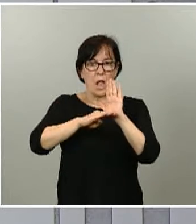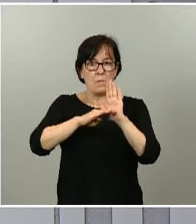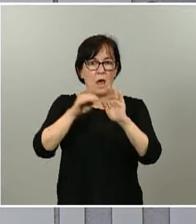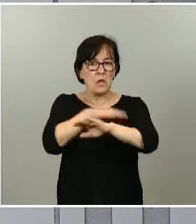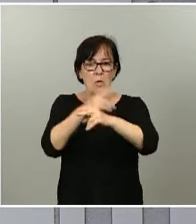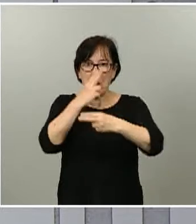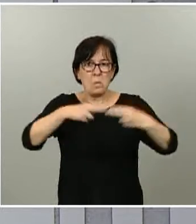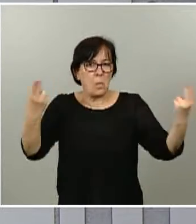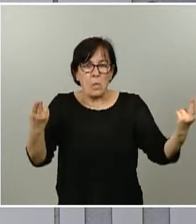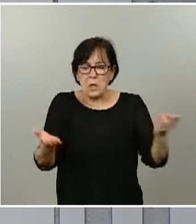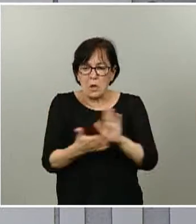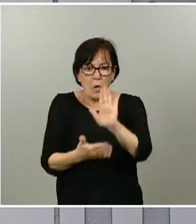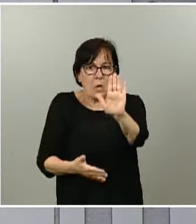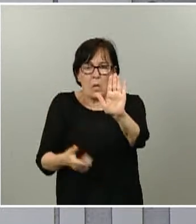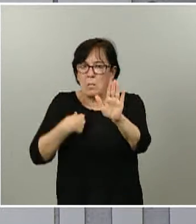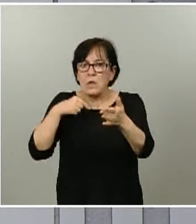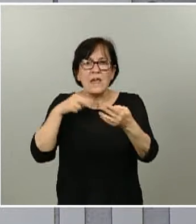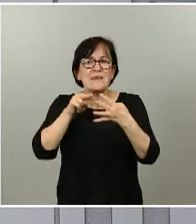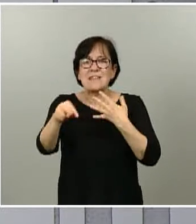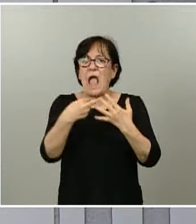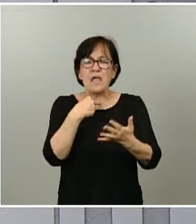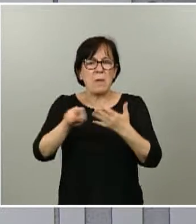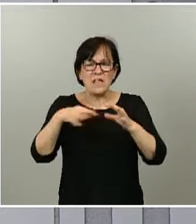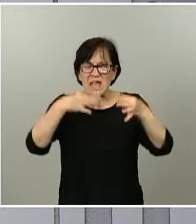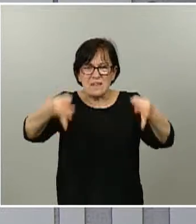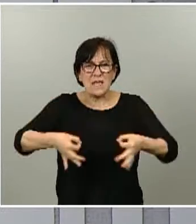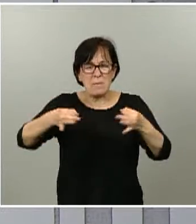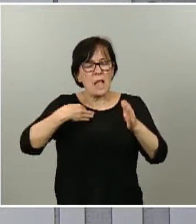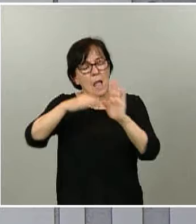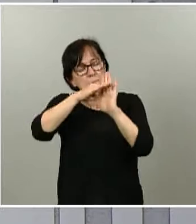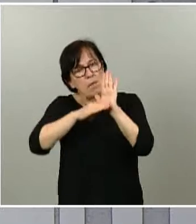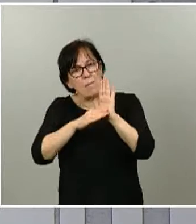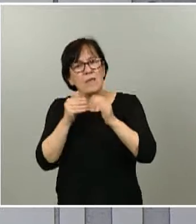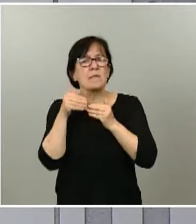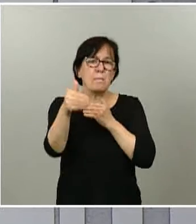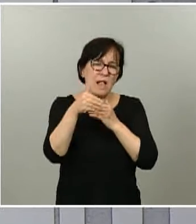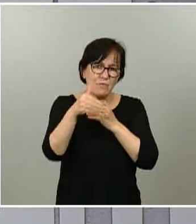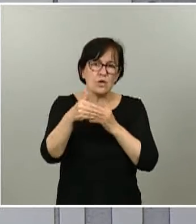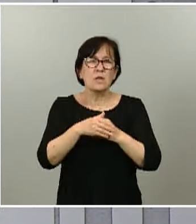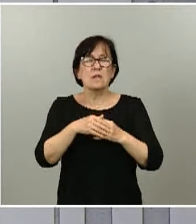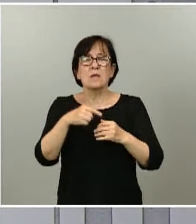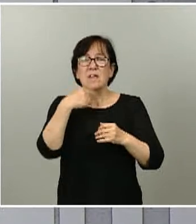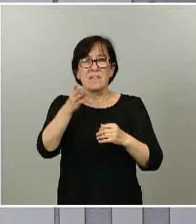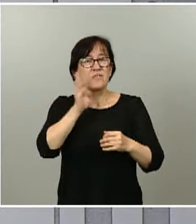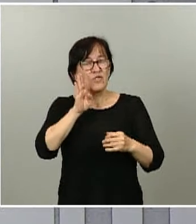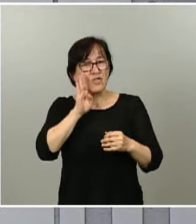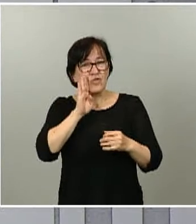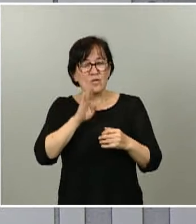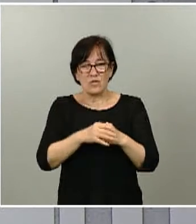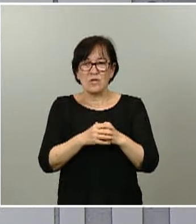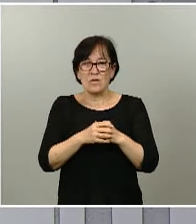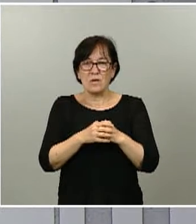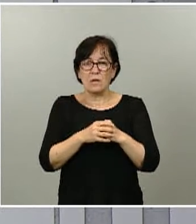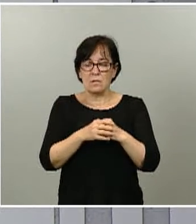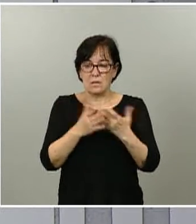sido transparentes en relación con las medidas que queremos abordar para el futuro. Como he dicho anteriormente, la derogación